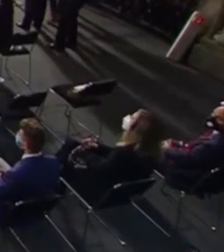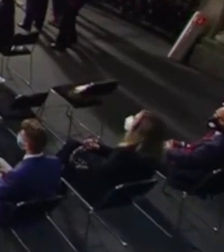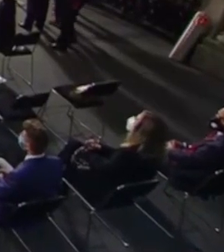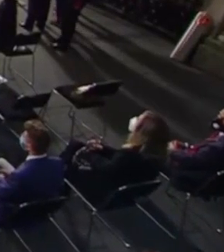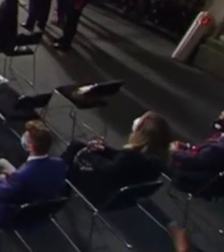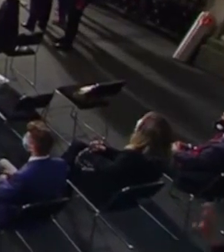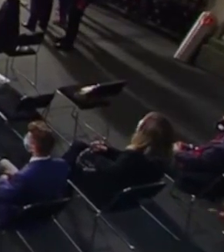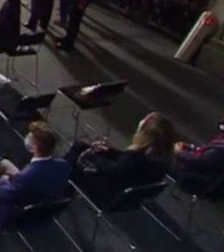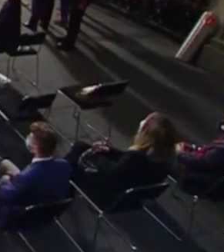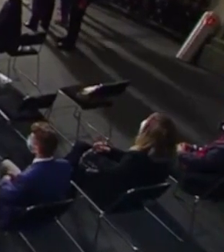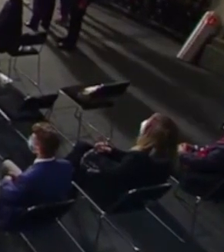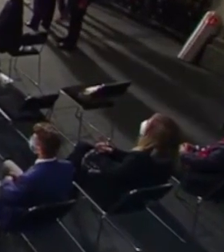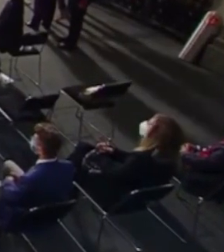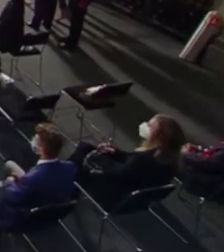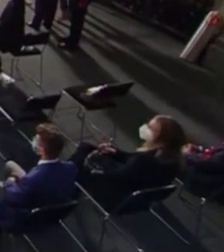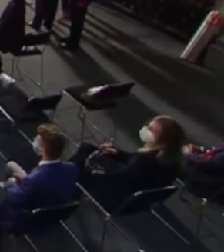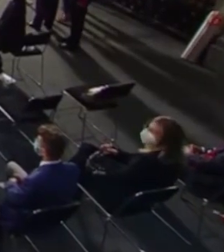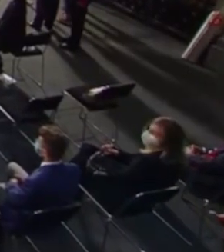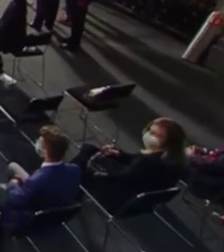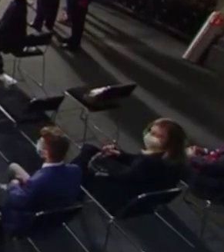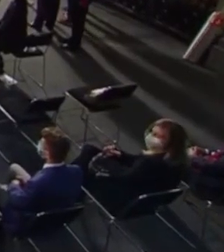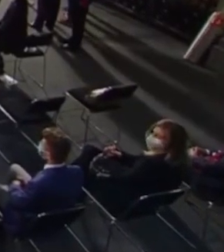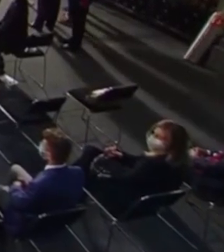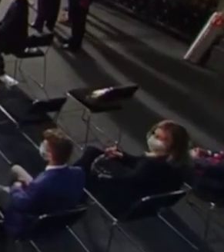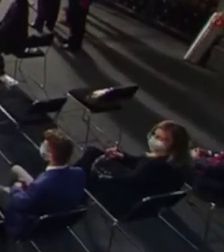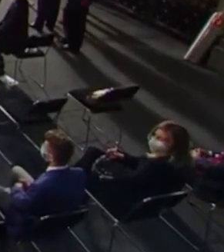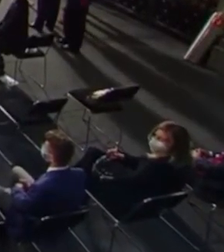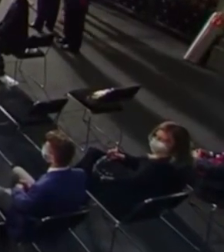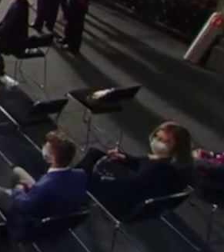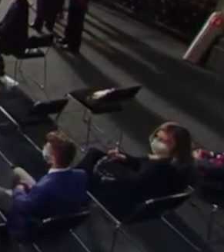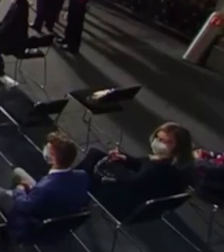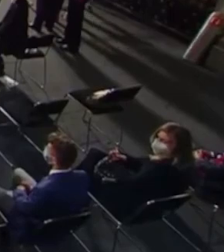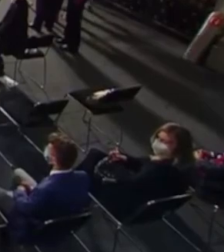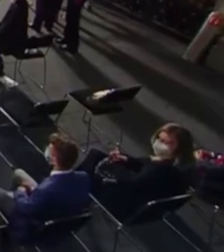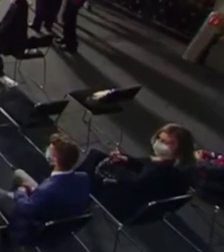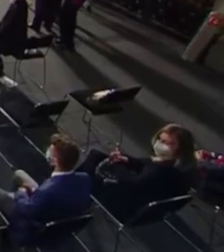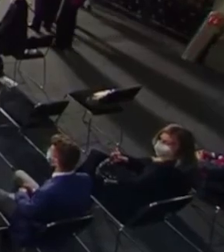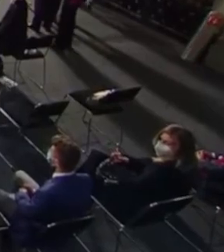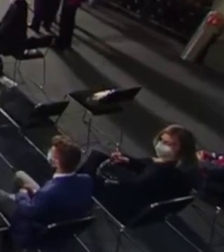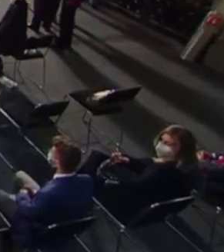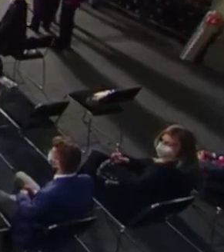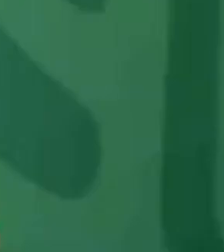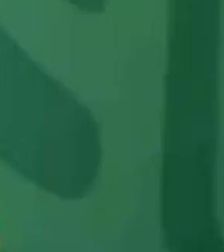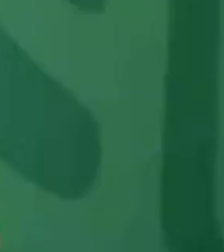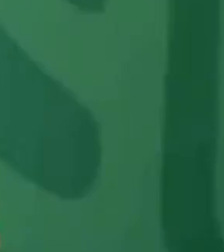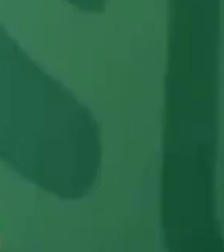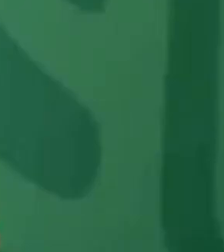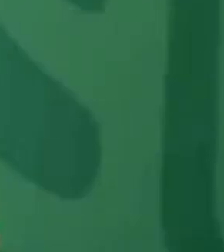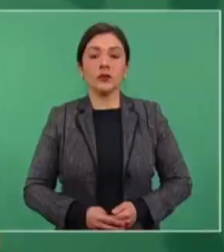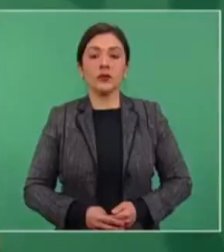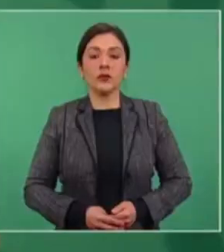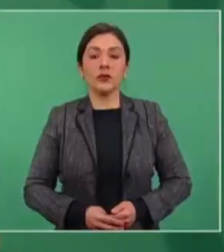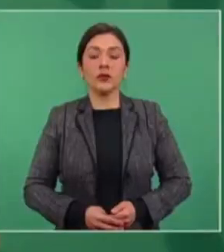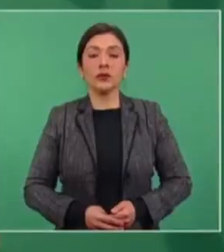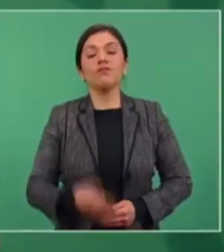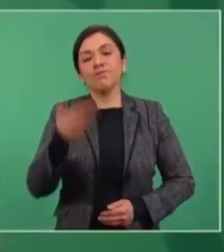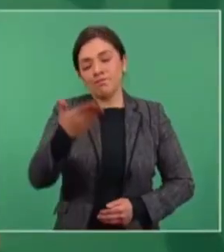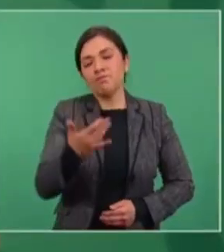haber ningún acto especial, pero el día de hoy